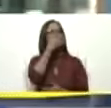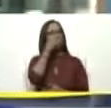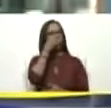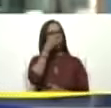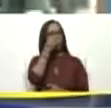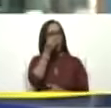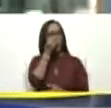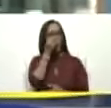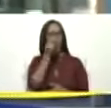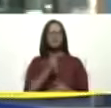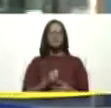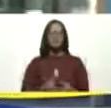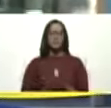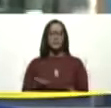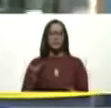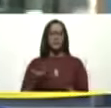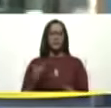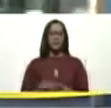Es importante